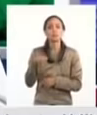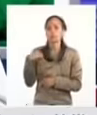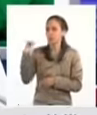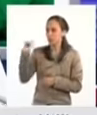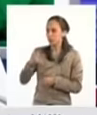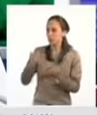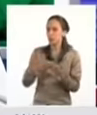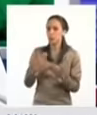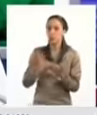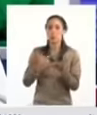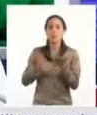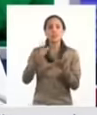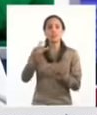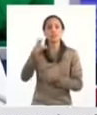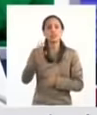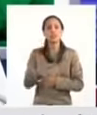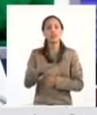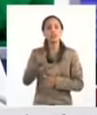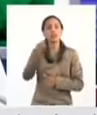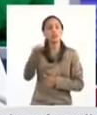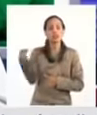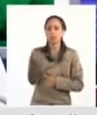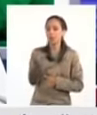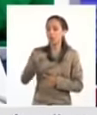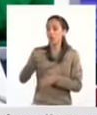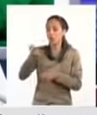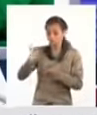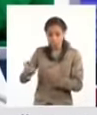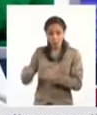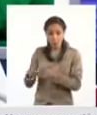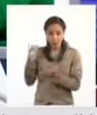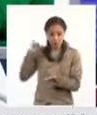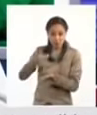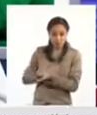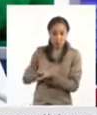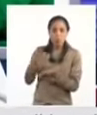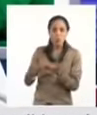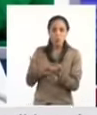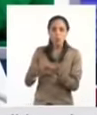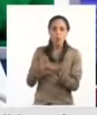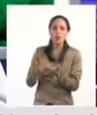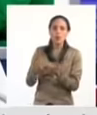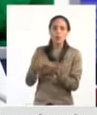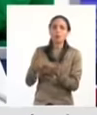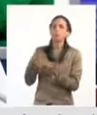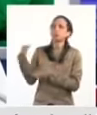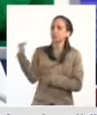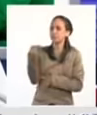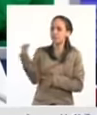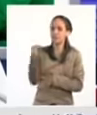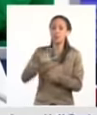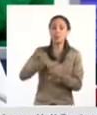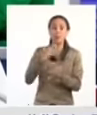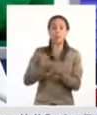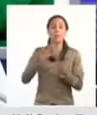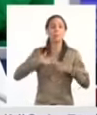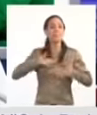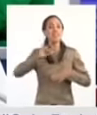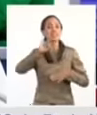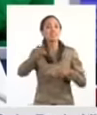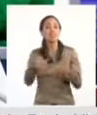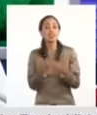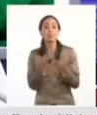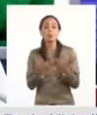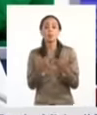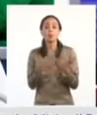Ha sido negativo el PCR del día que llegó, ha sido negativo el PCR del 7º día, cuando ya se